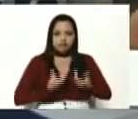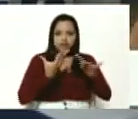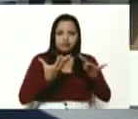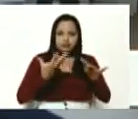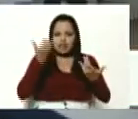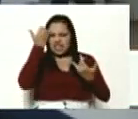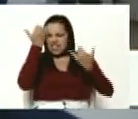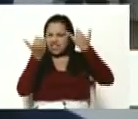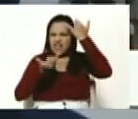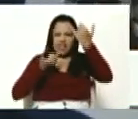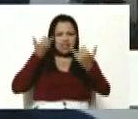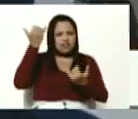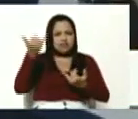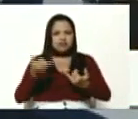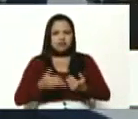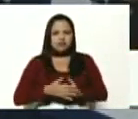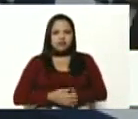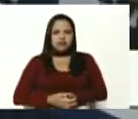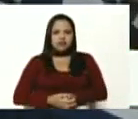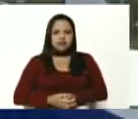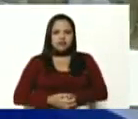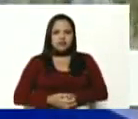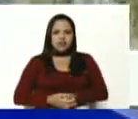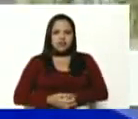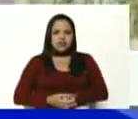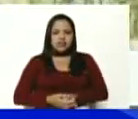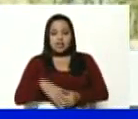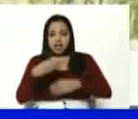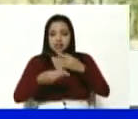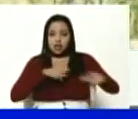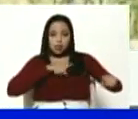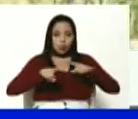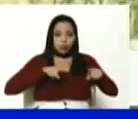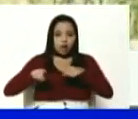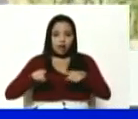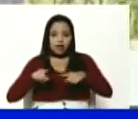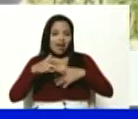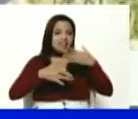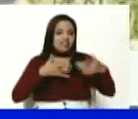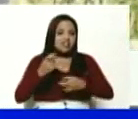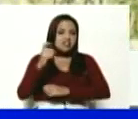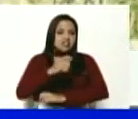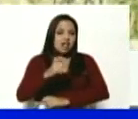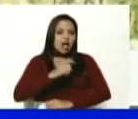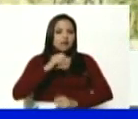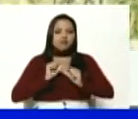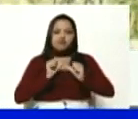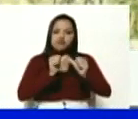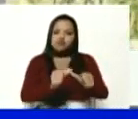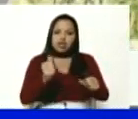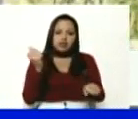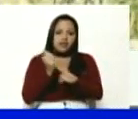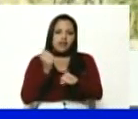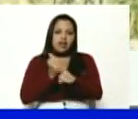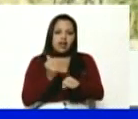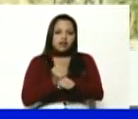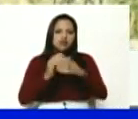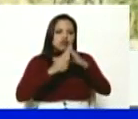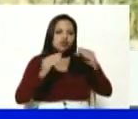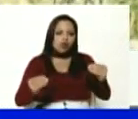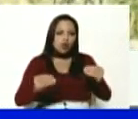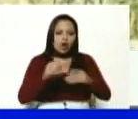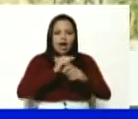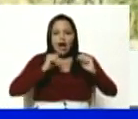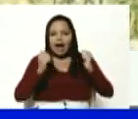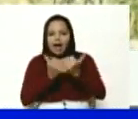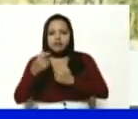ideas y yo a mi nivel coordinado las acciones que sean necesarias para seguir avanzando en todas las áreas